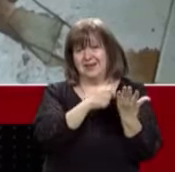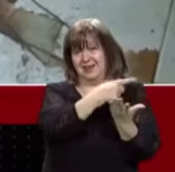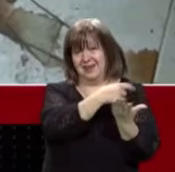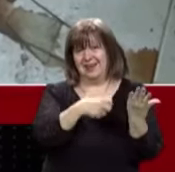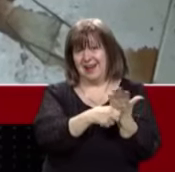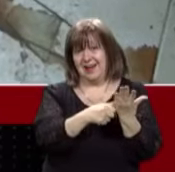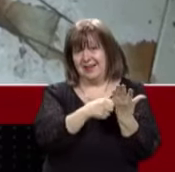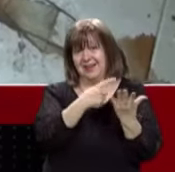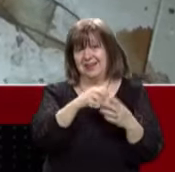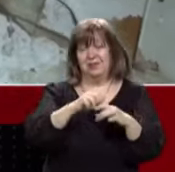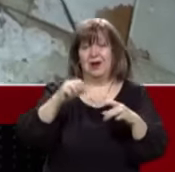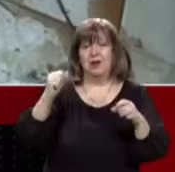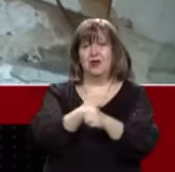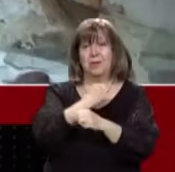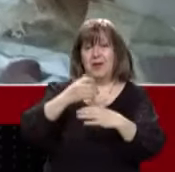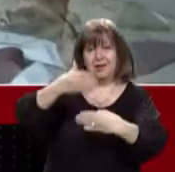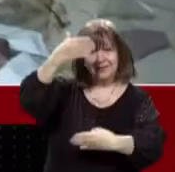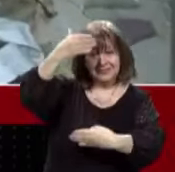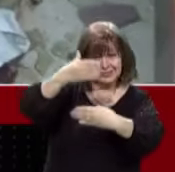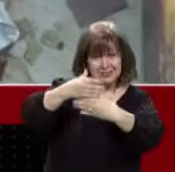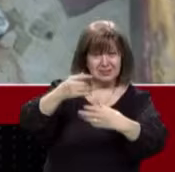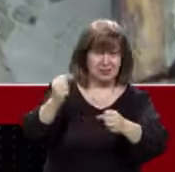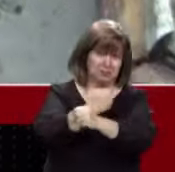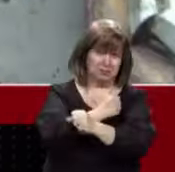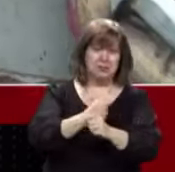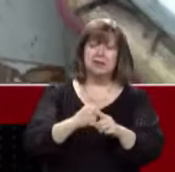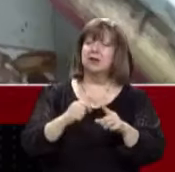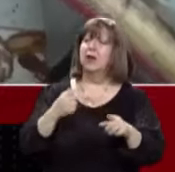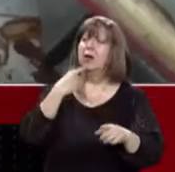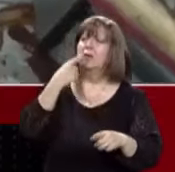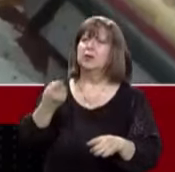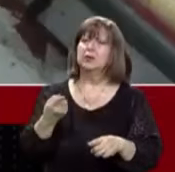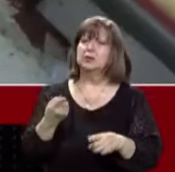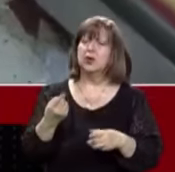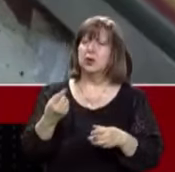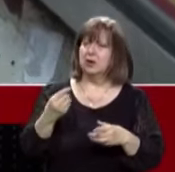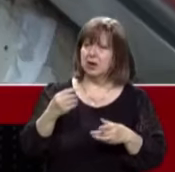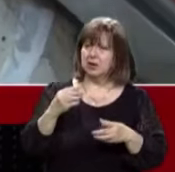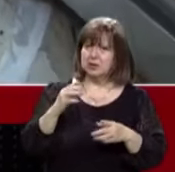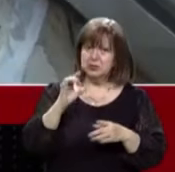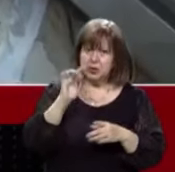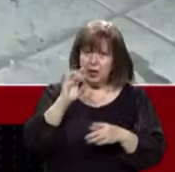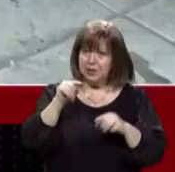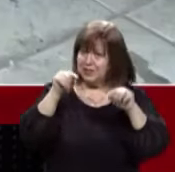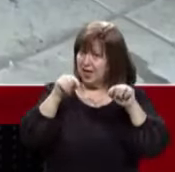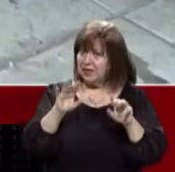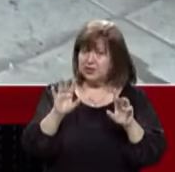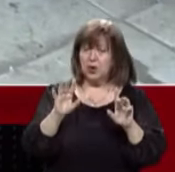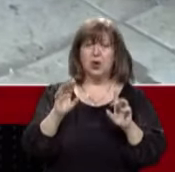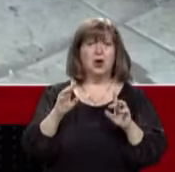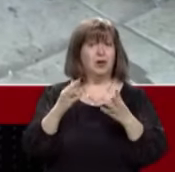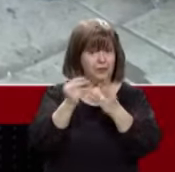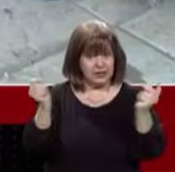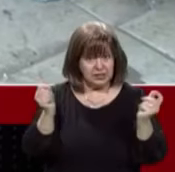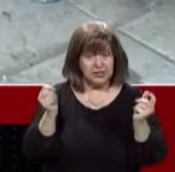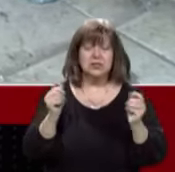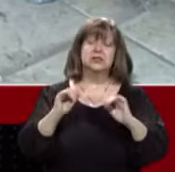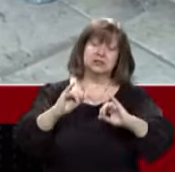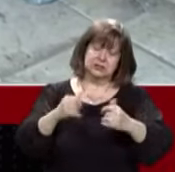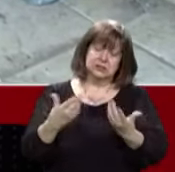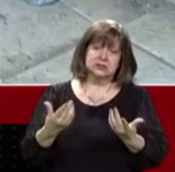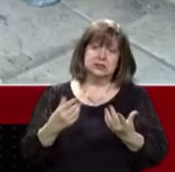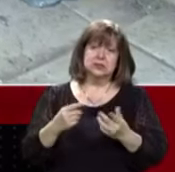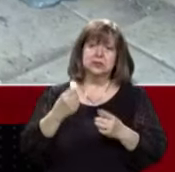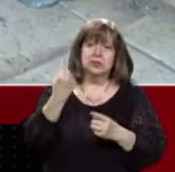todos los saqueos acá en la zona? ¿Hubo algún otro episodio que no hayamos conocido los medios? No, mira, por ahora, gracias a Dios, después de